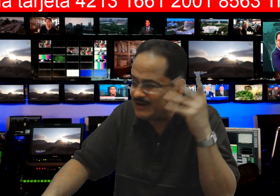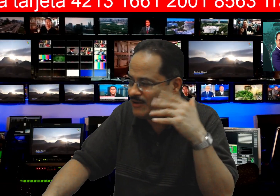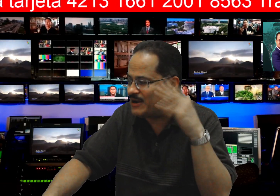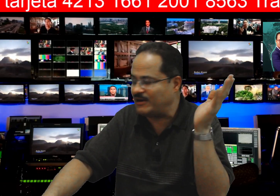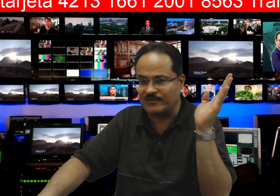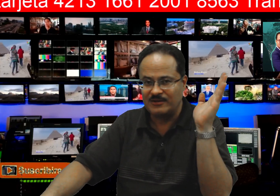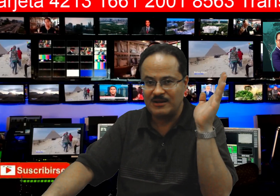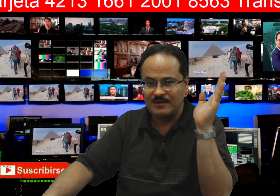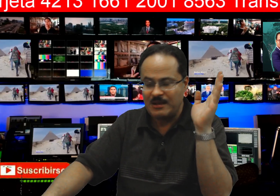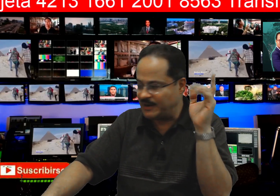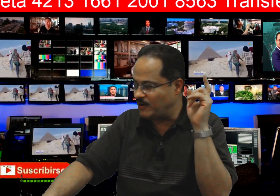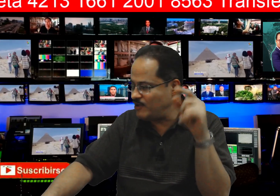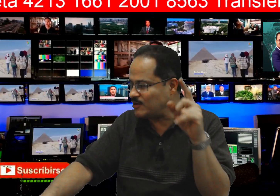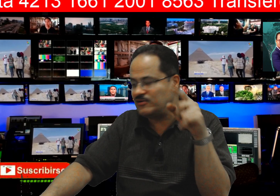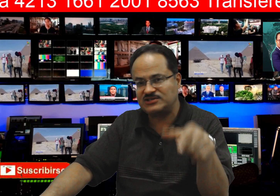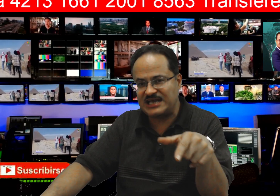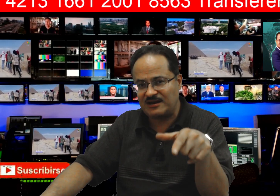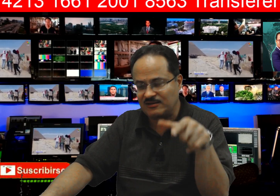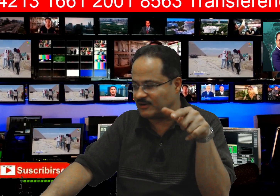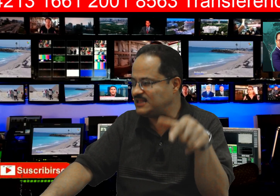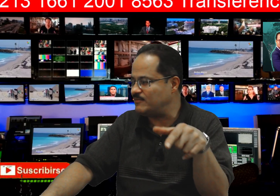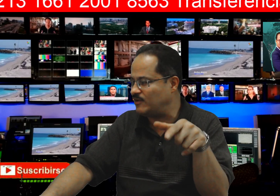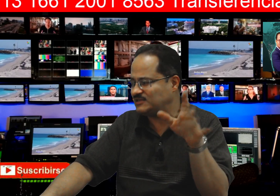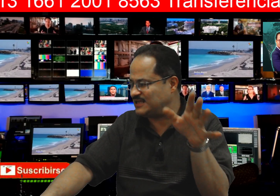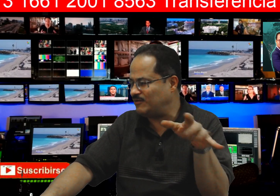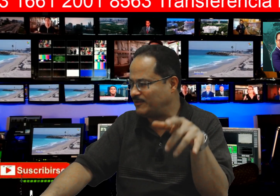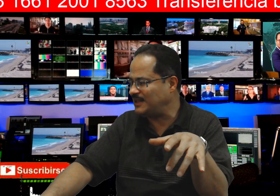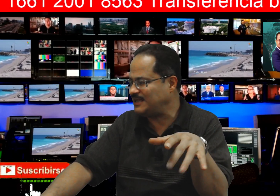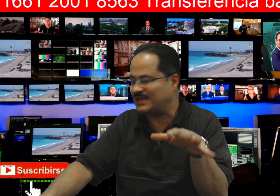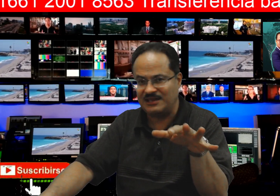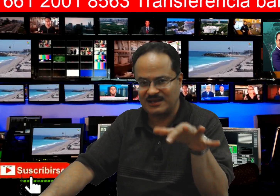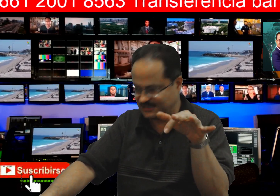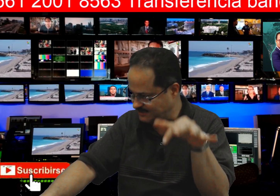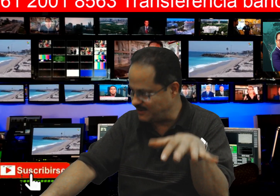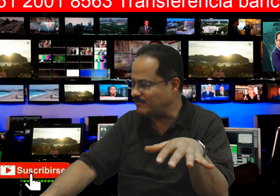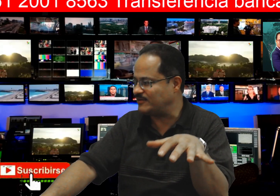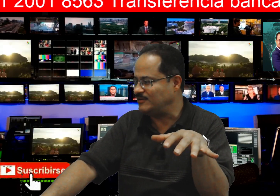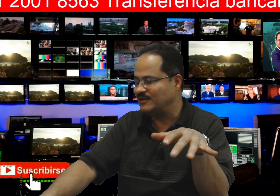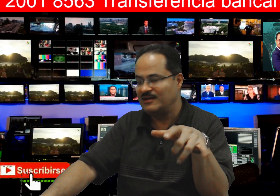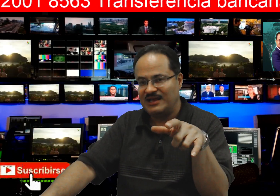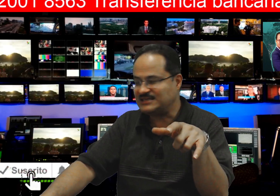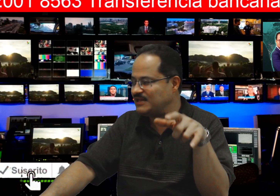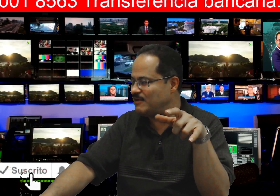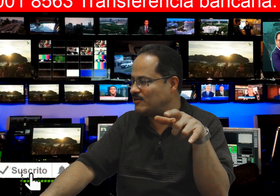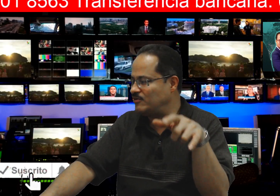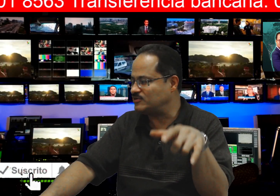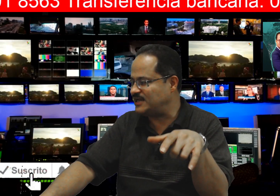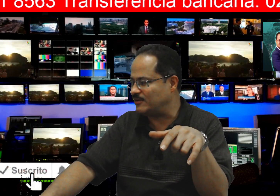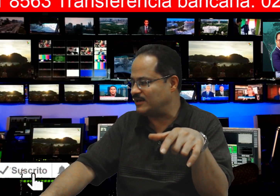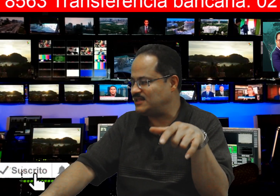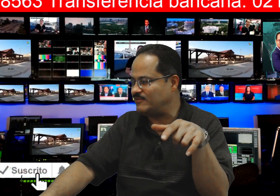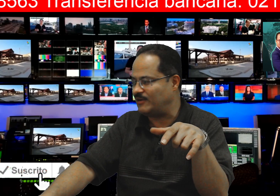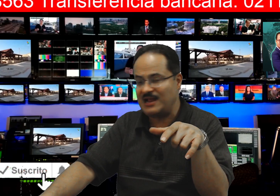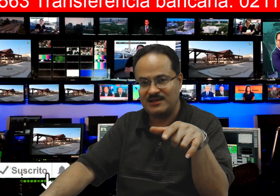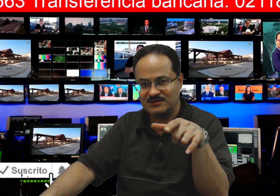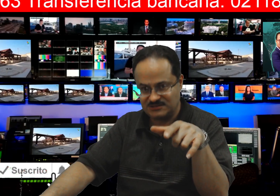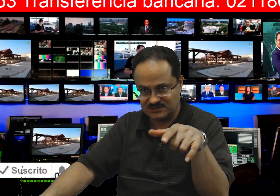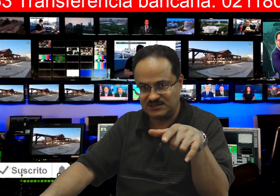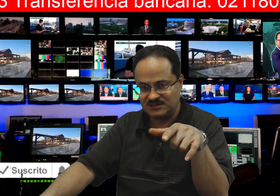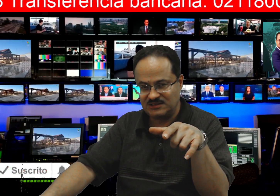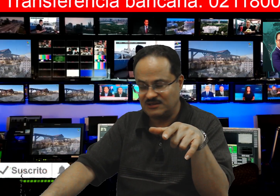eso no me acuerdo pero dio a conocer Loret de Mola sea lo importante aquí que sí me acuerdo es que dio a conocer Loret de